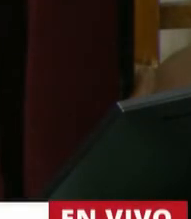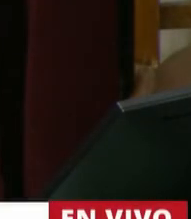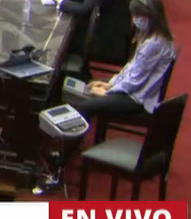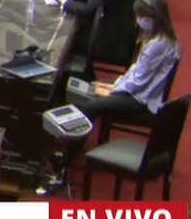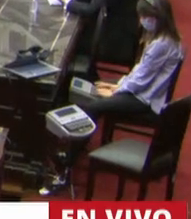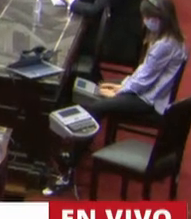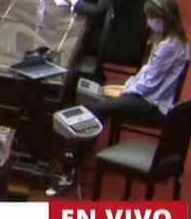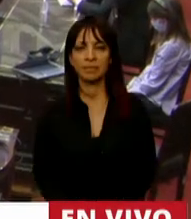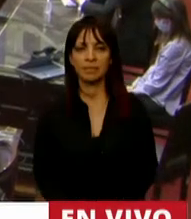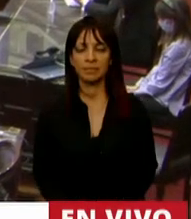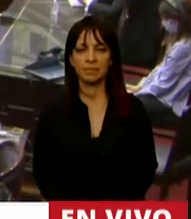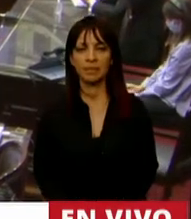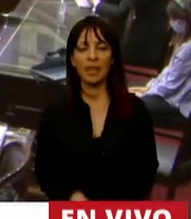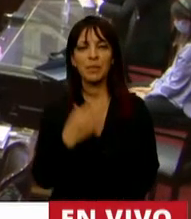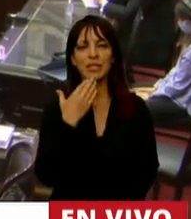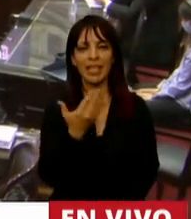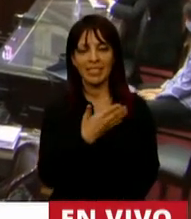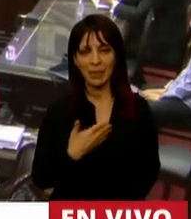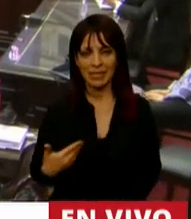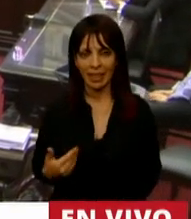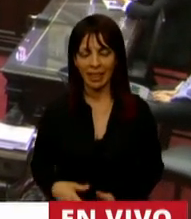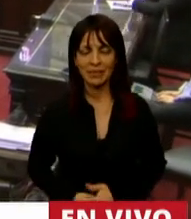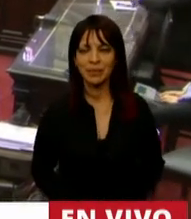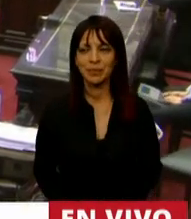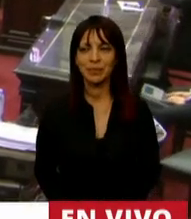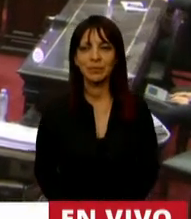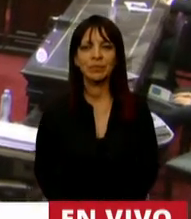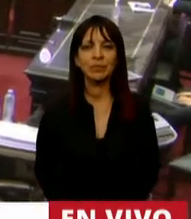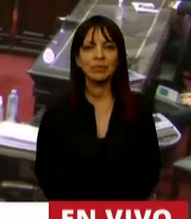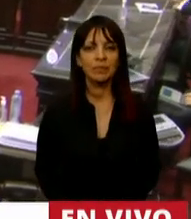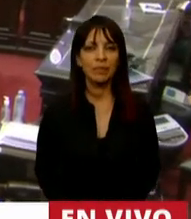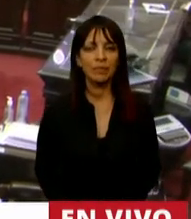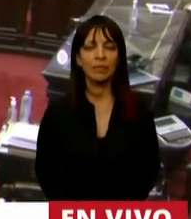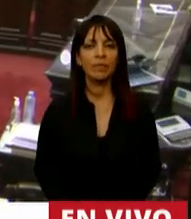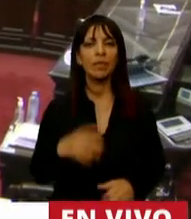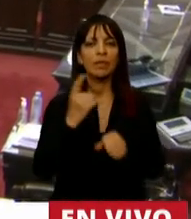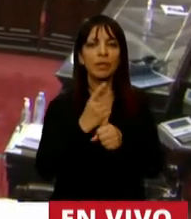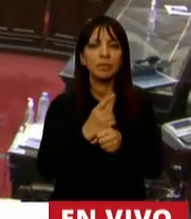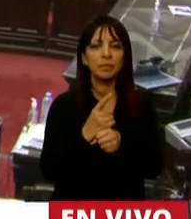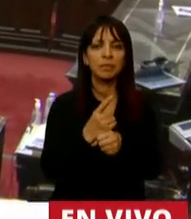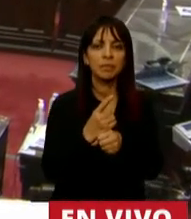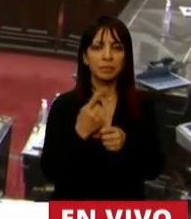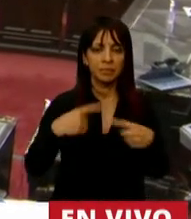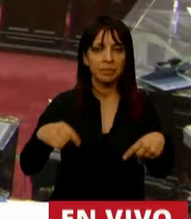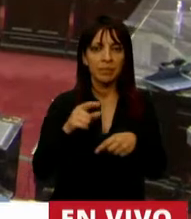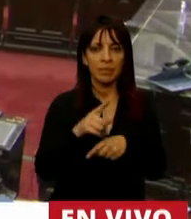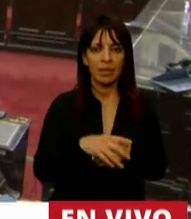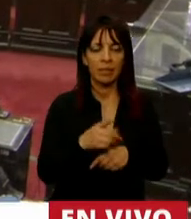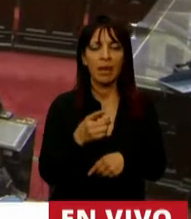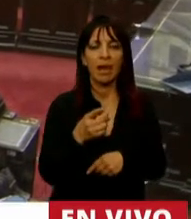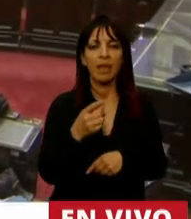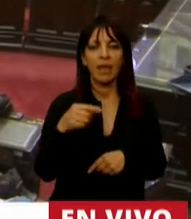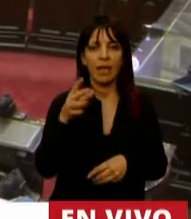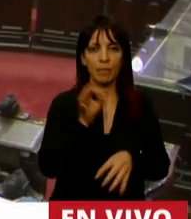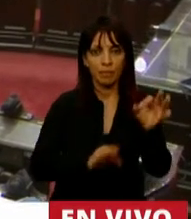Gracias, señor presidente. El primer aspecto que llama la atención de este proyecto de presupuesto, se